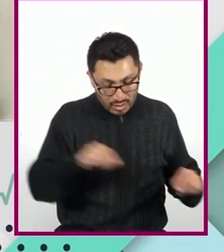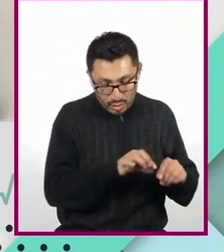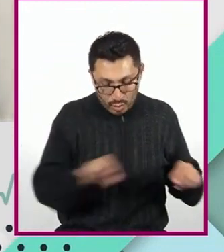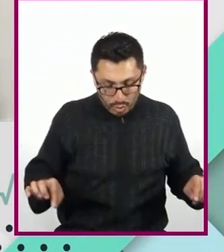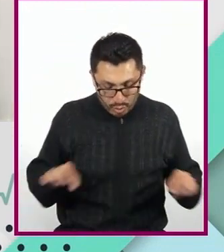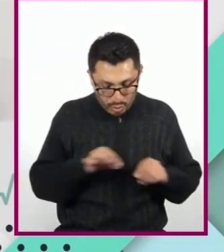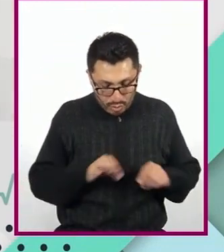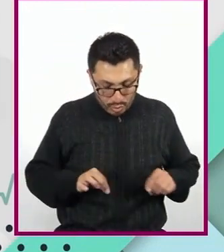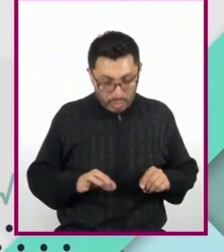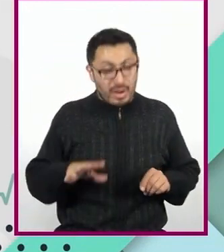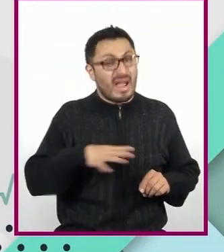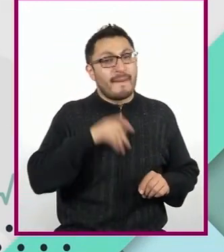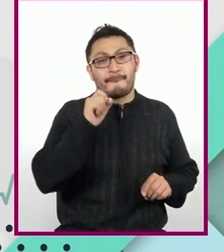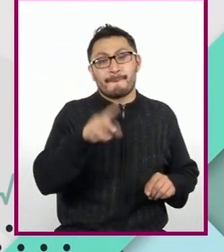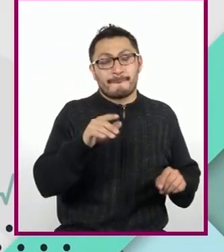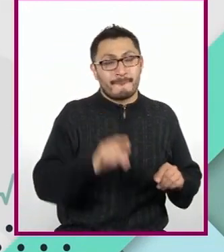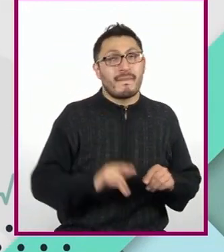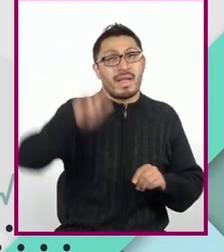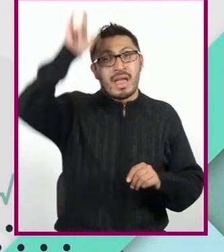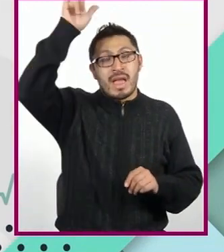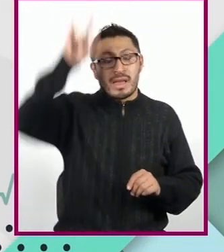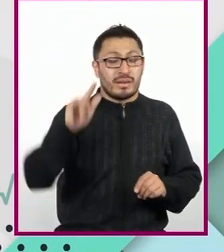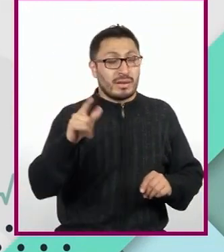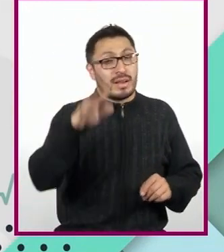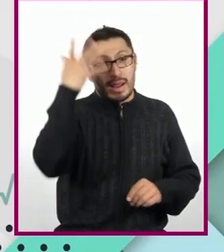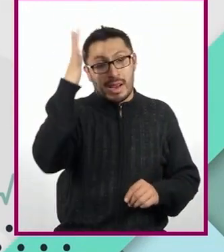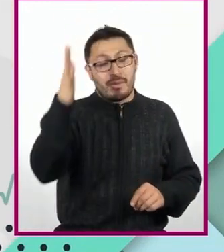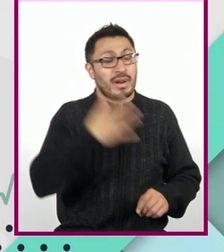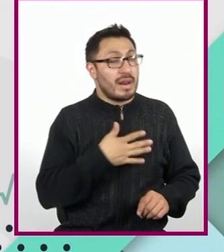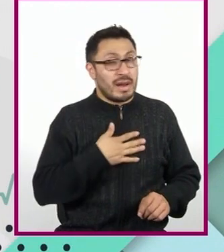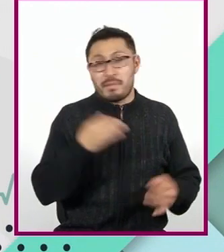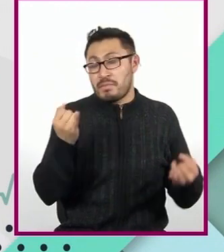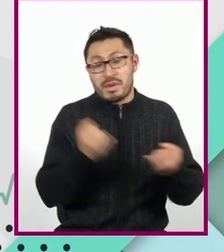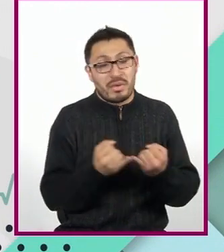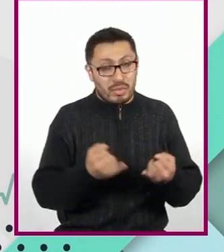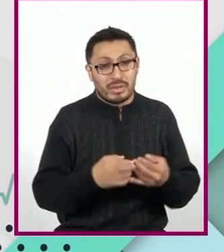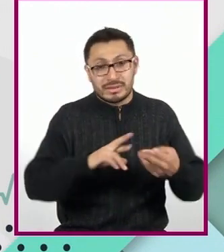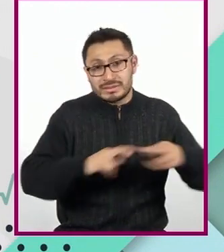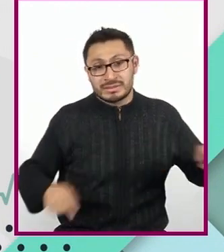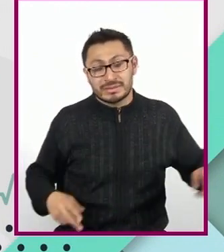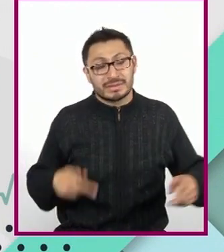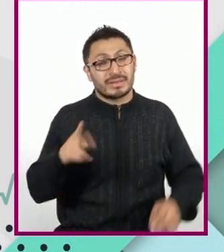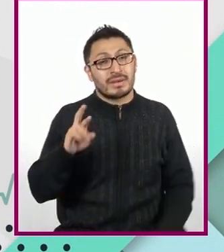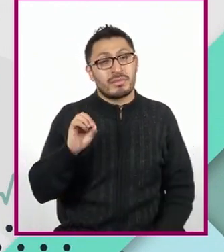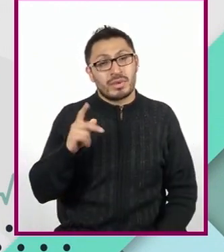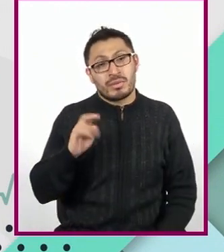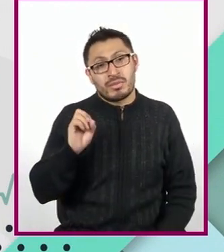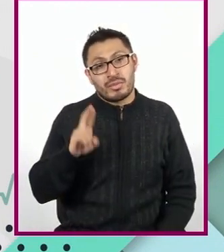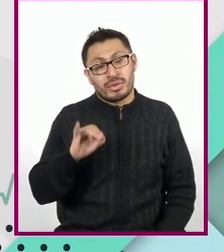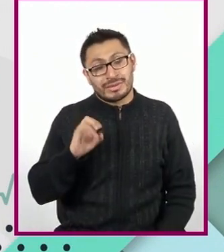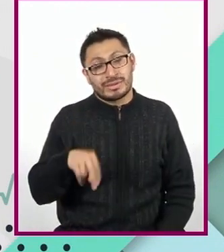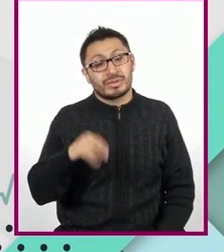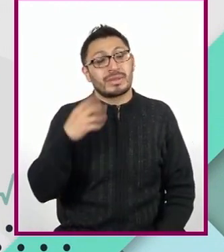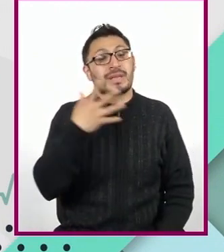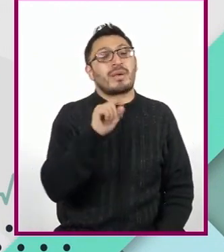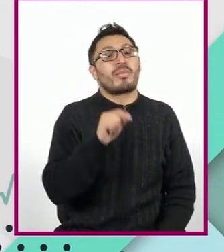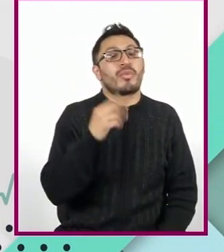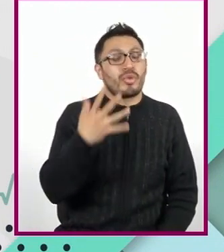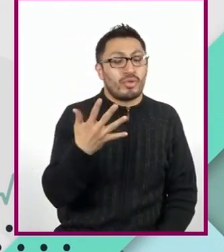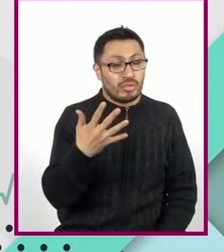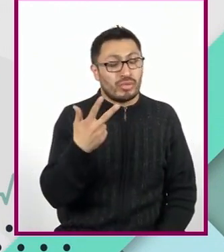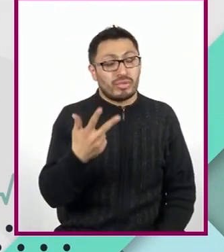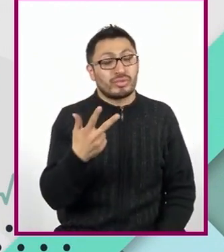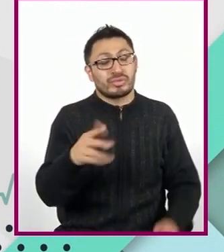que entre la altura del árbol y mi altura. La relación de proporcionalidad entre 5.8 y